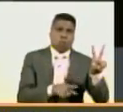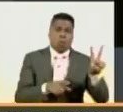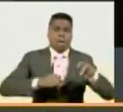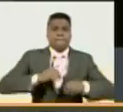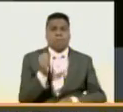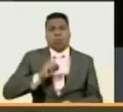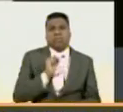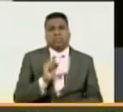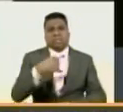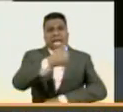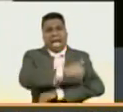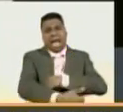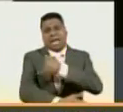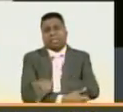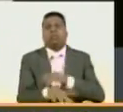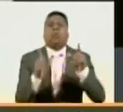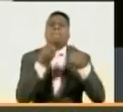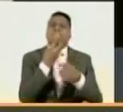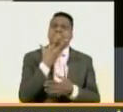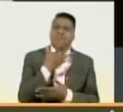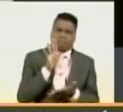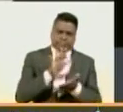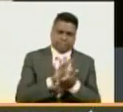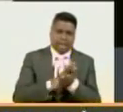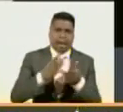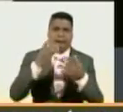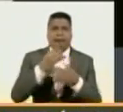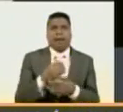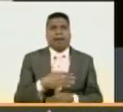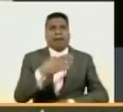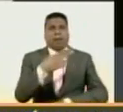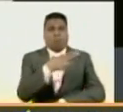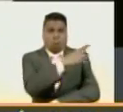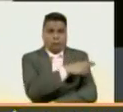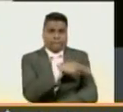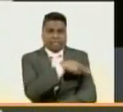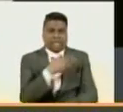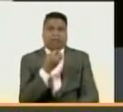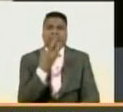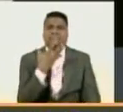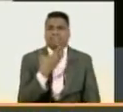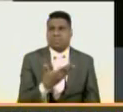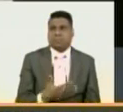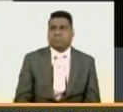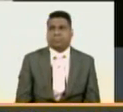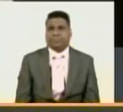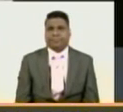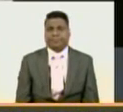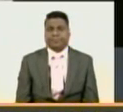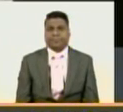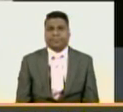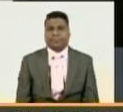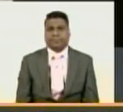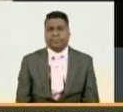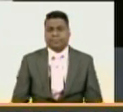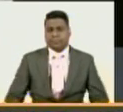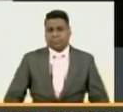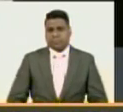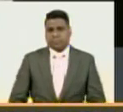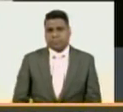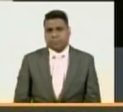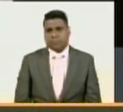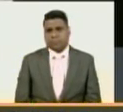ya fuera de peligro, pero también es digno informar en la parte que llega en